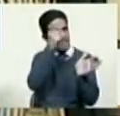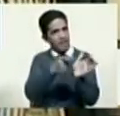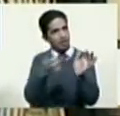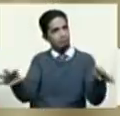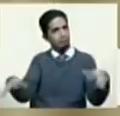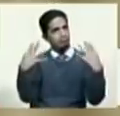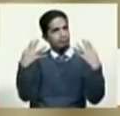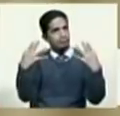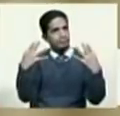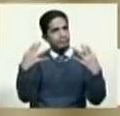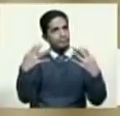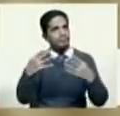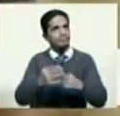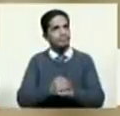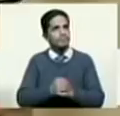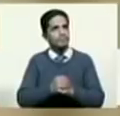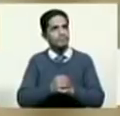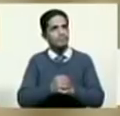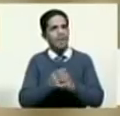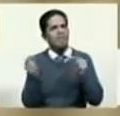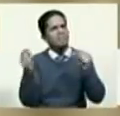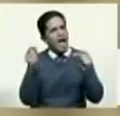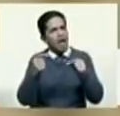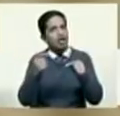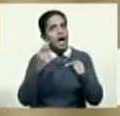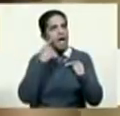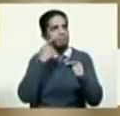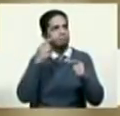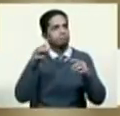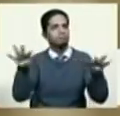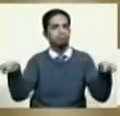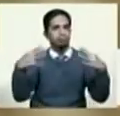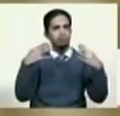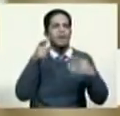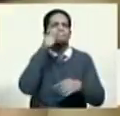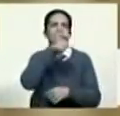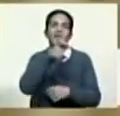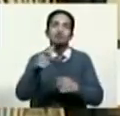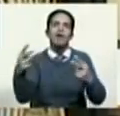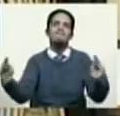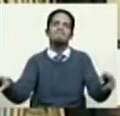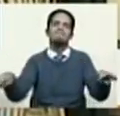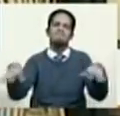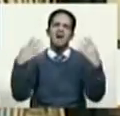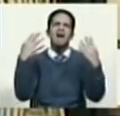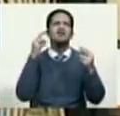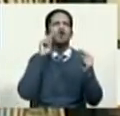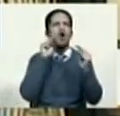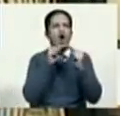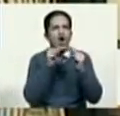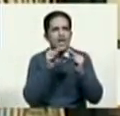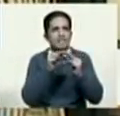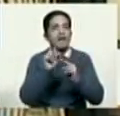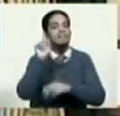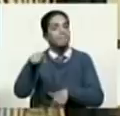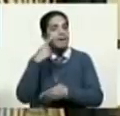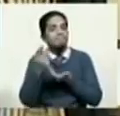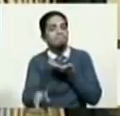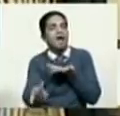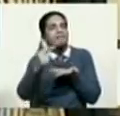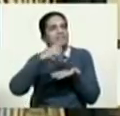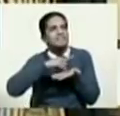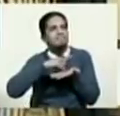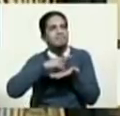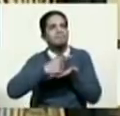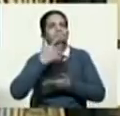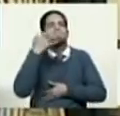Buscar el mecanismo para que el diálogo sea de puertas abiertas al país, el país pueda ver el diálogo, conocer el diálogo, participar en el diálogo, sea un